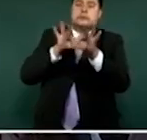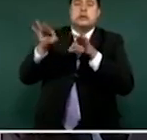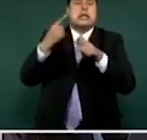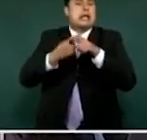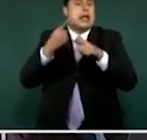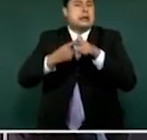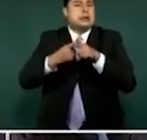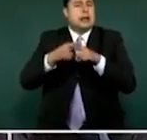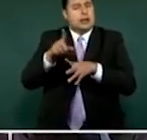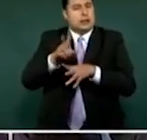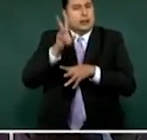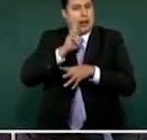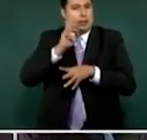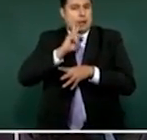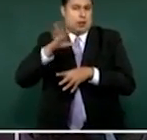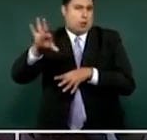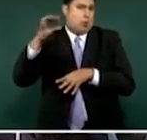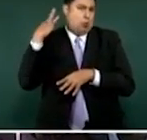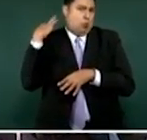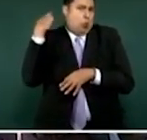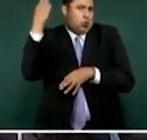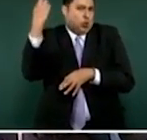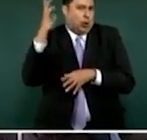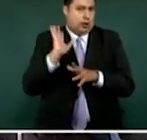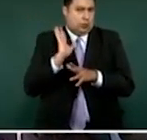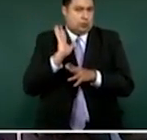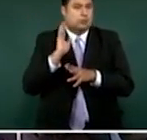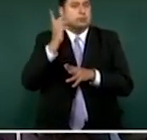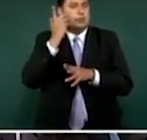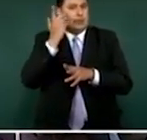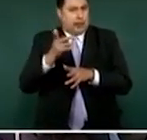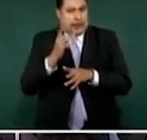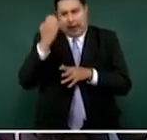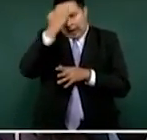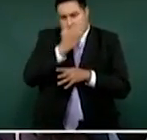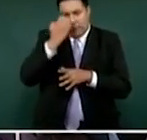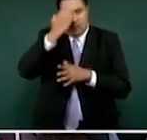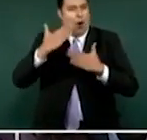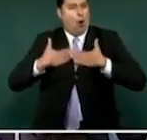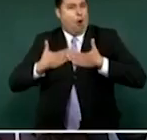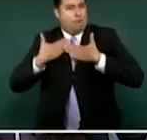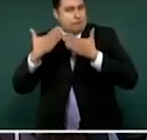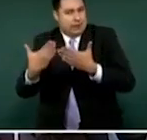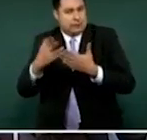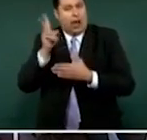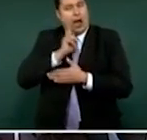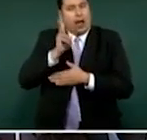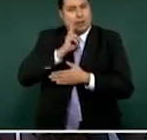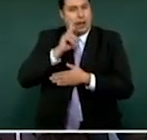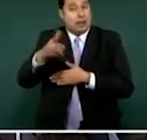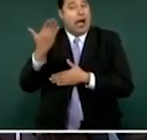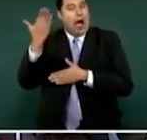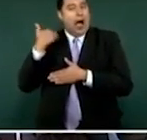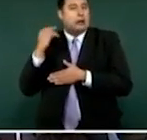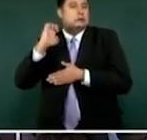luego, reclutamientos voluntarios, se les hacen los exámenes de confianza y que no tengan antecedentes penales.